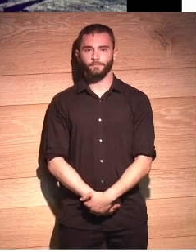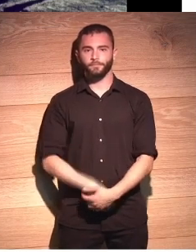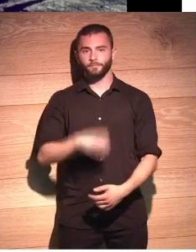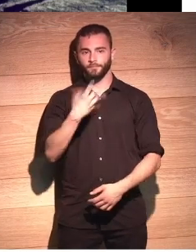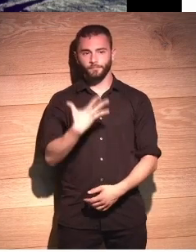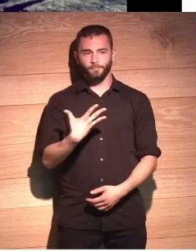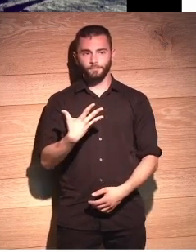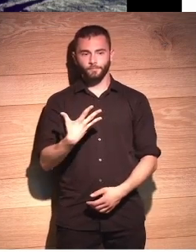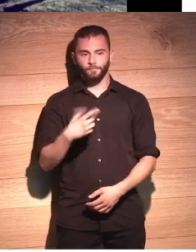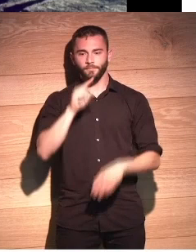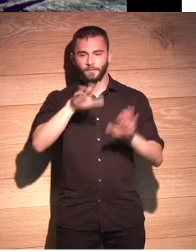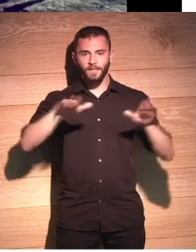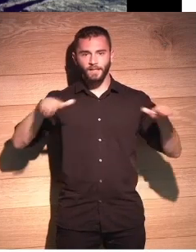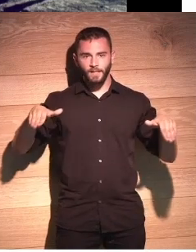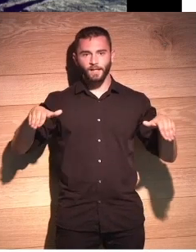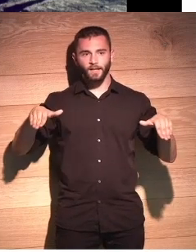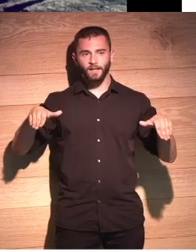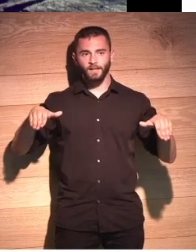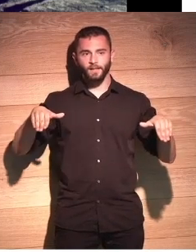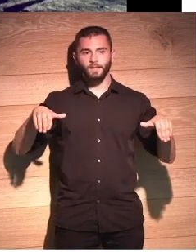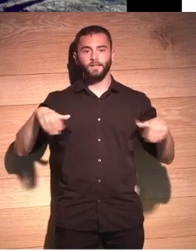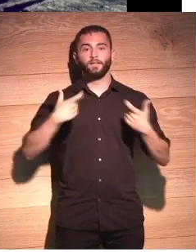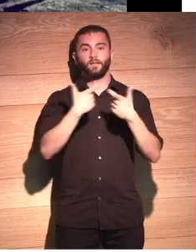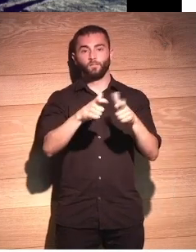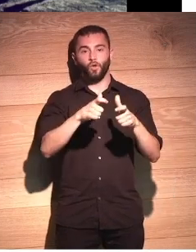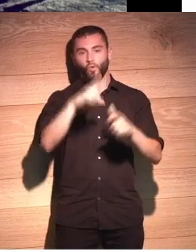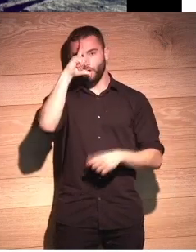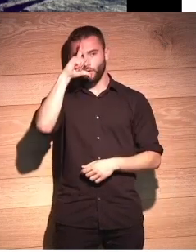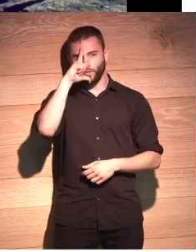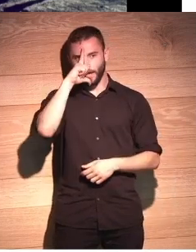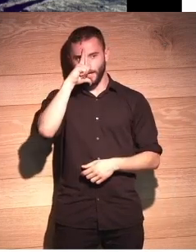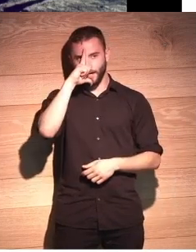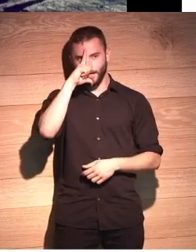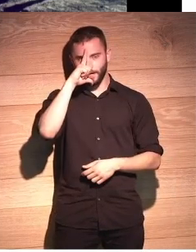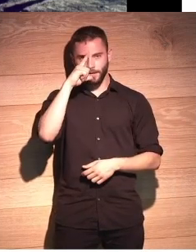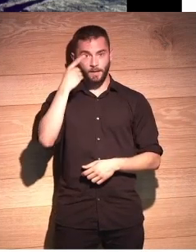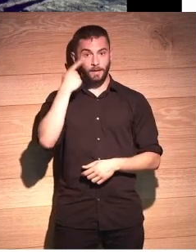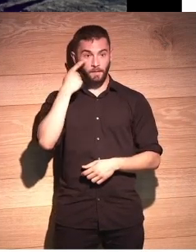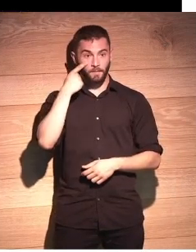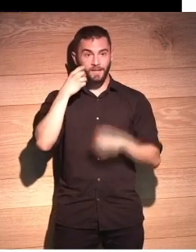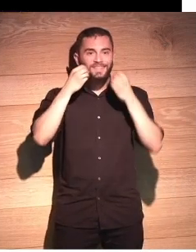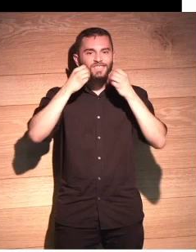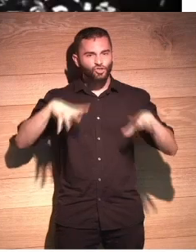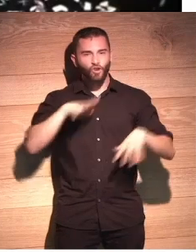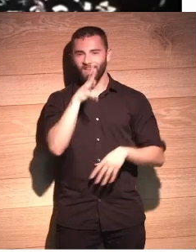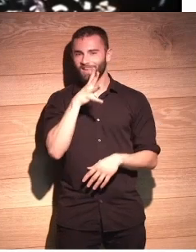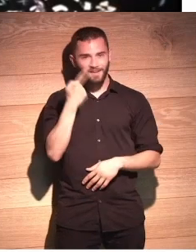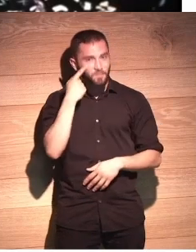Bueno, The Eagle has landed. El Eagle era el módulo lunar. Y ahora vamos a esta, que vais a ver qué historia tan